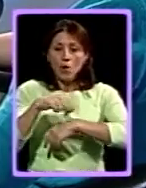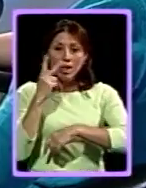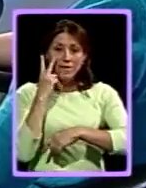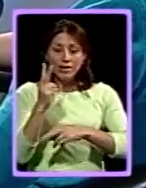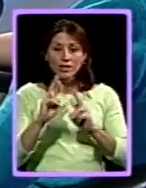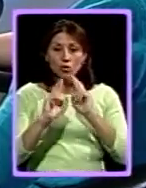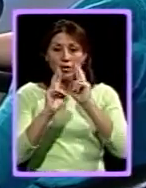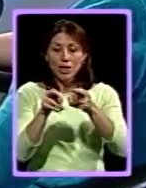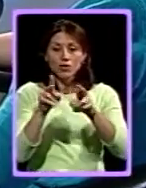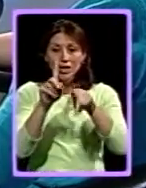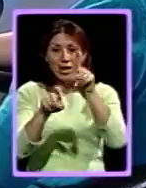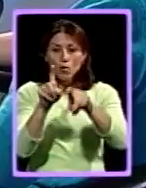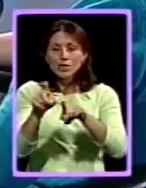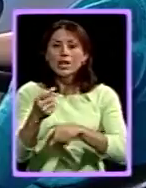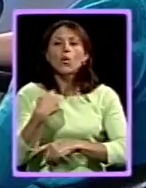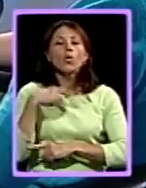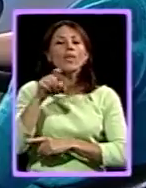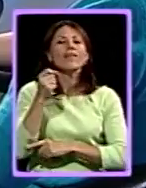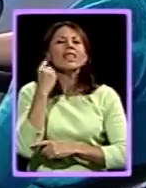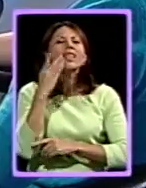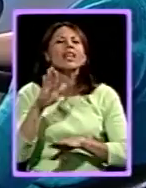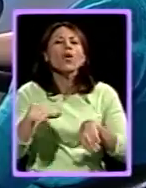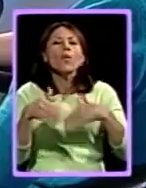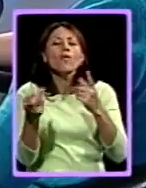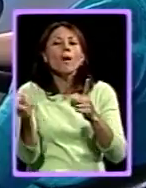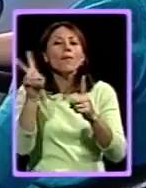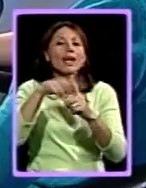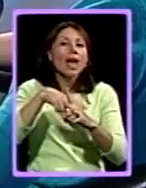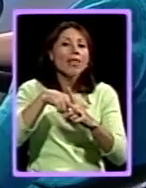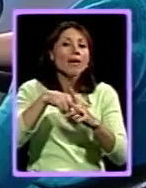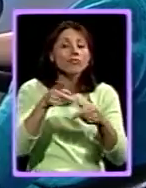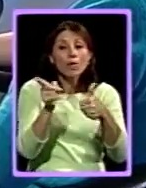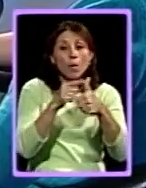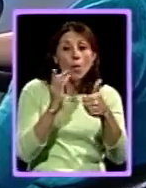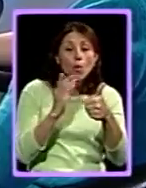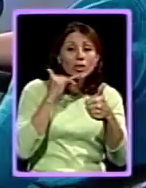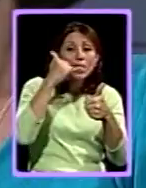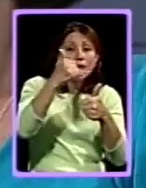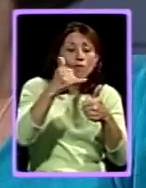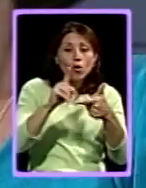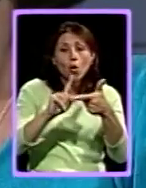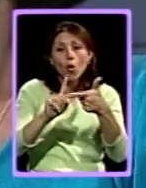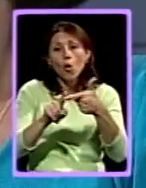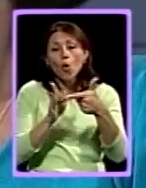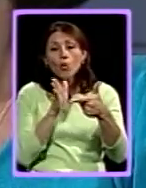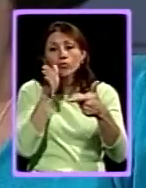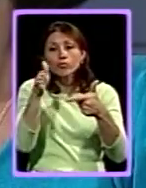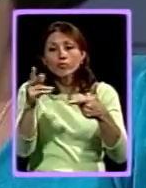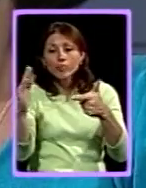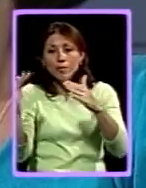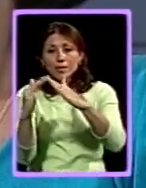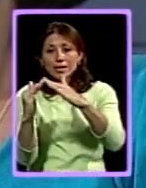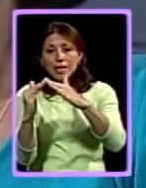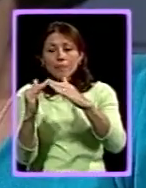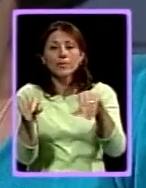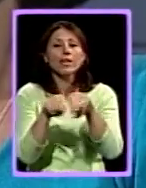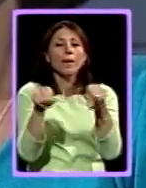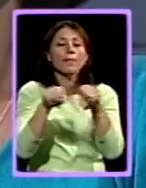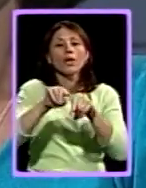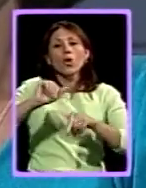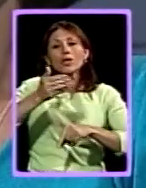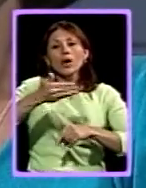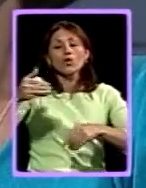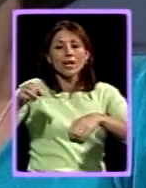encuesta, cómo realmente fue aplicada, si fue aplicado por teléfono o si fue aplicado domiciliario. El otro aspecto que va a influir ahí